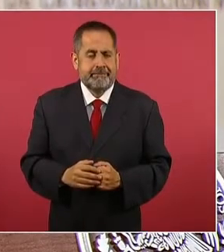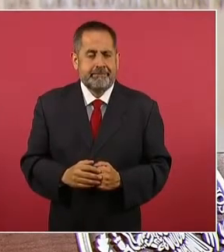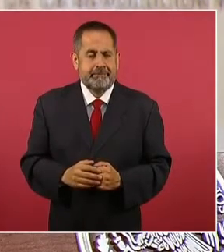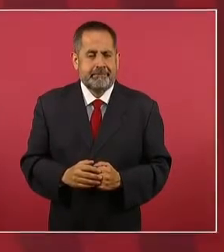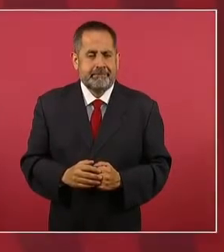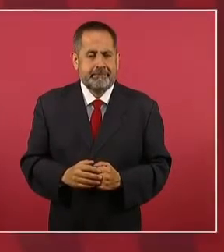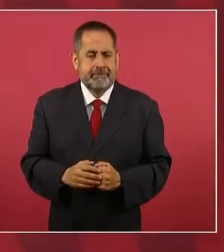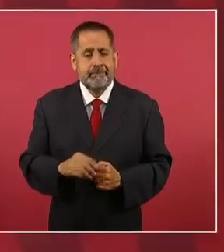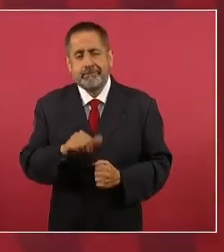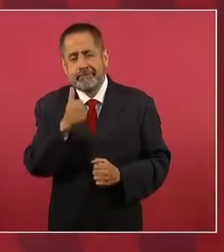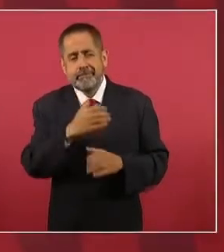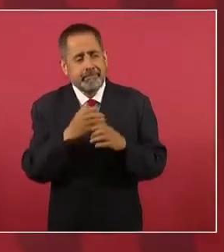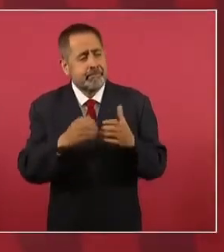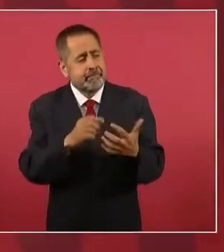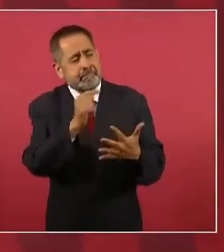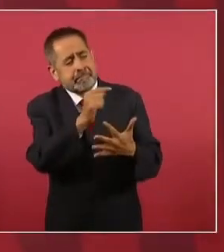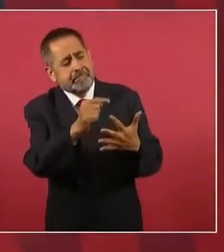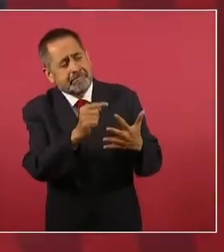Lo demás